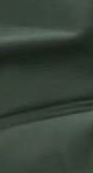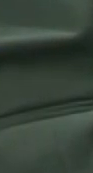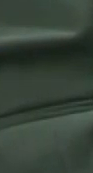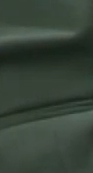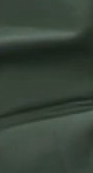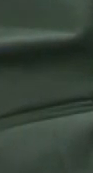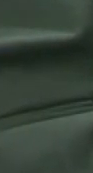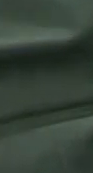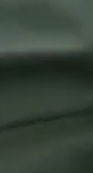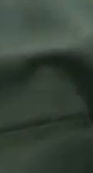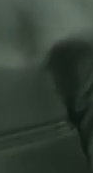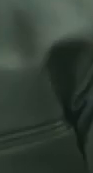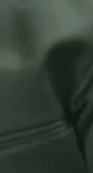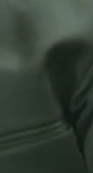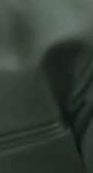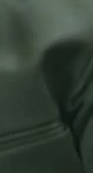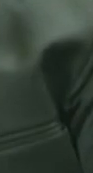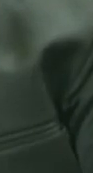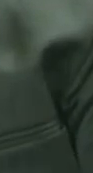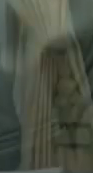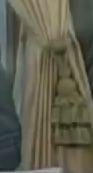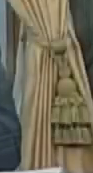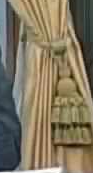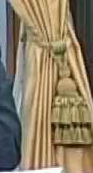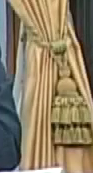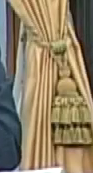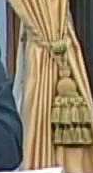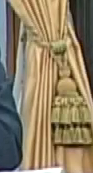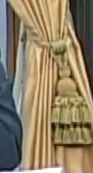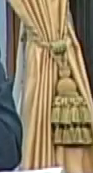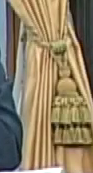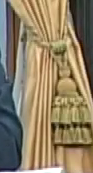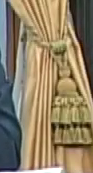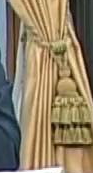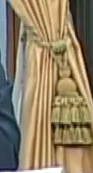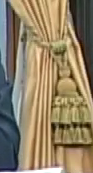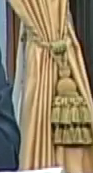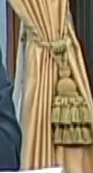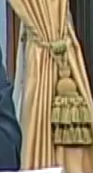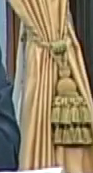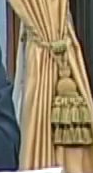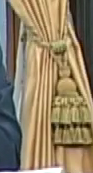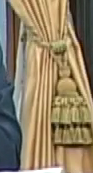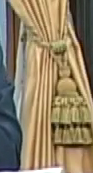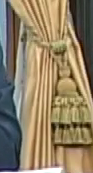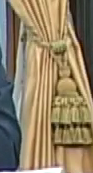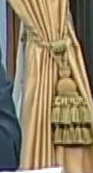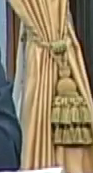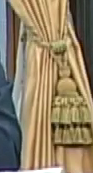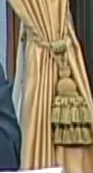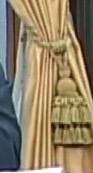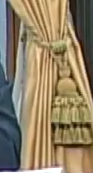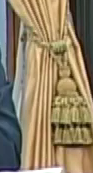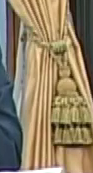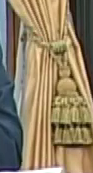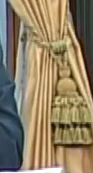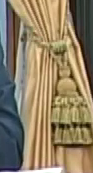del petro, del valor del petro, del valor del salario, del funcionamiento del sistema